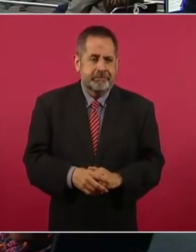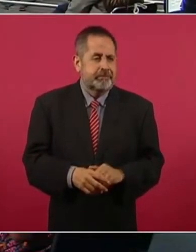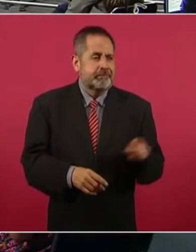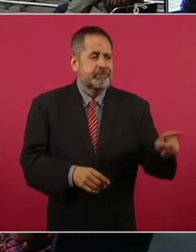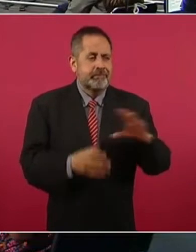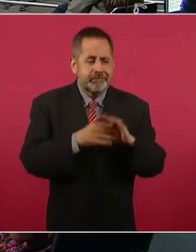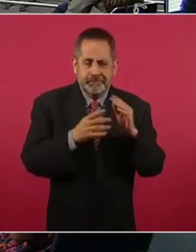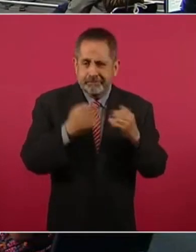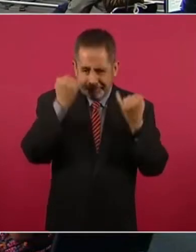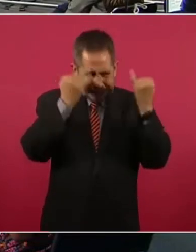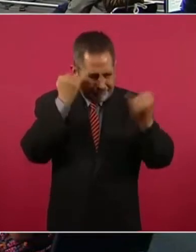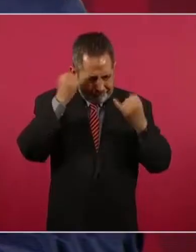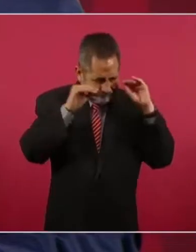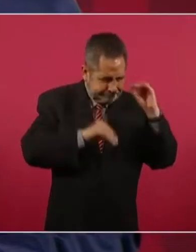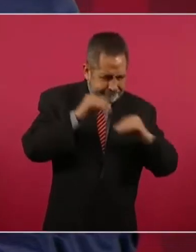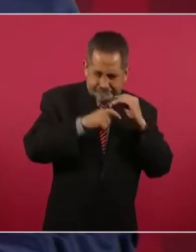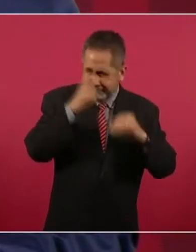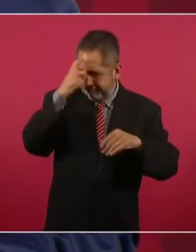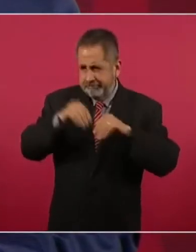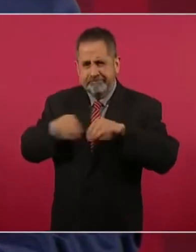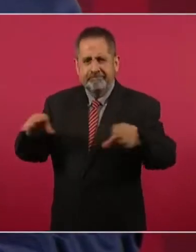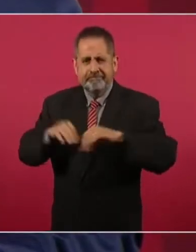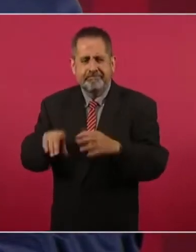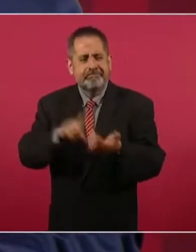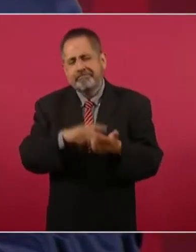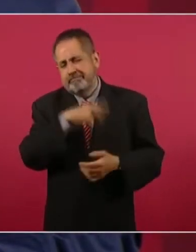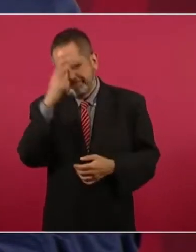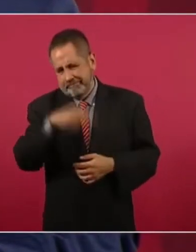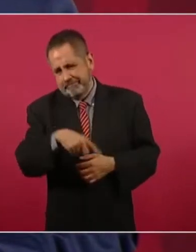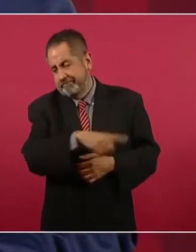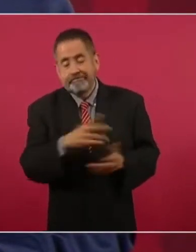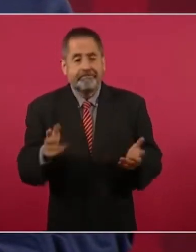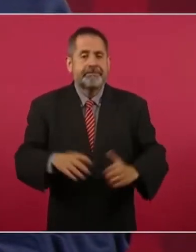pasquín del conservadurismo de México.